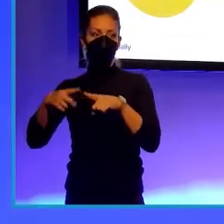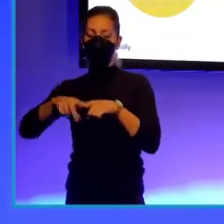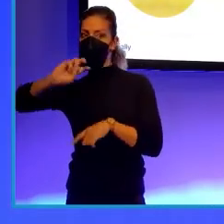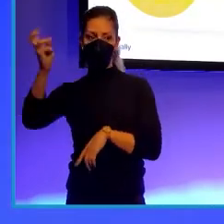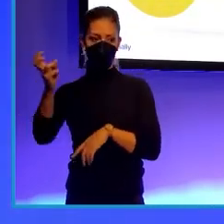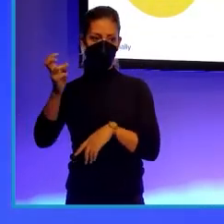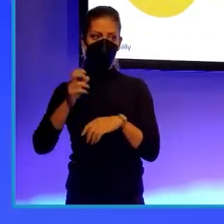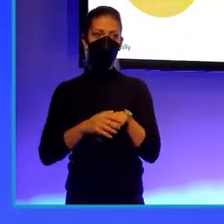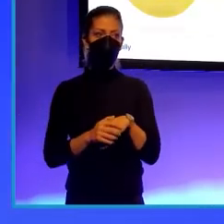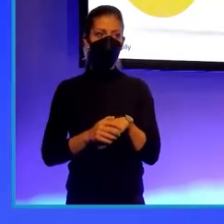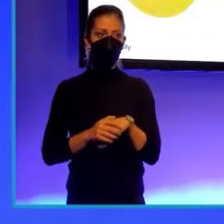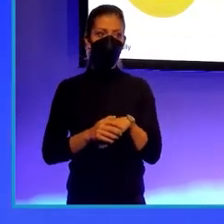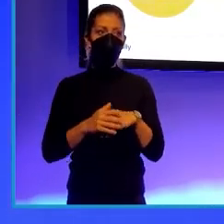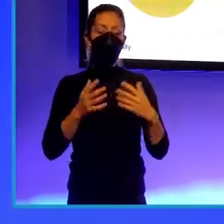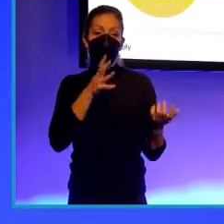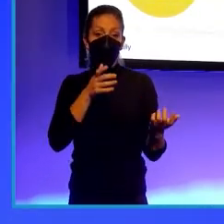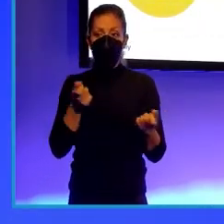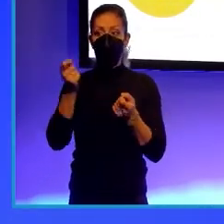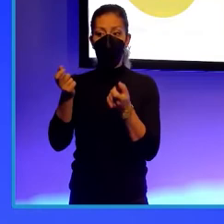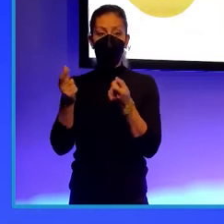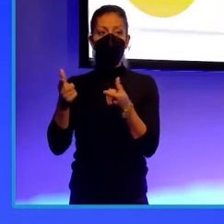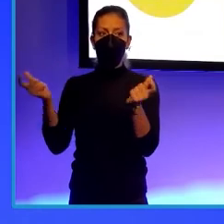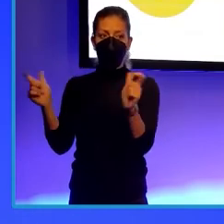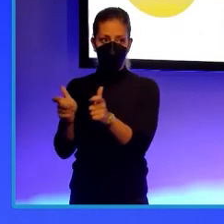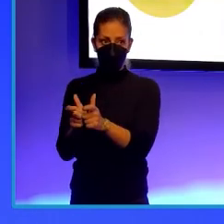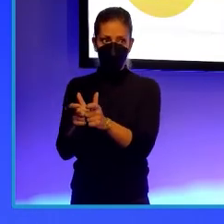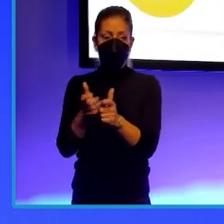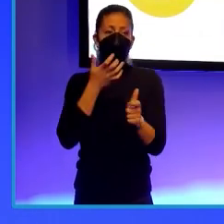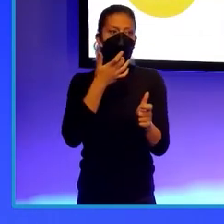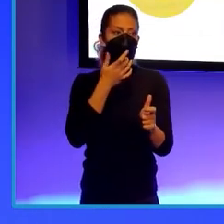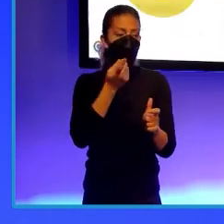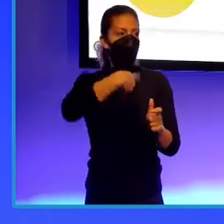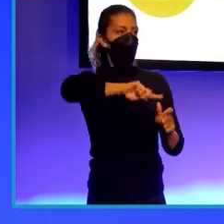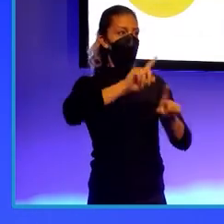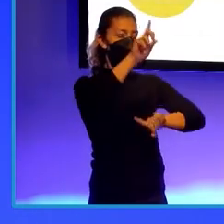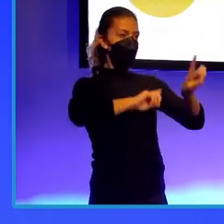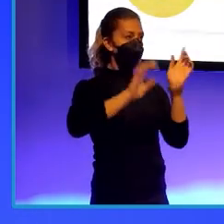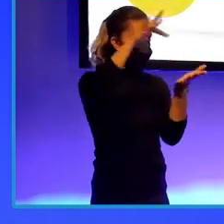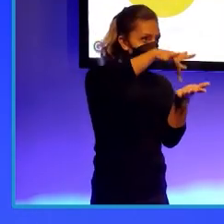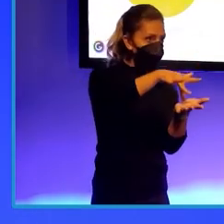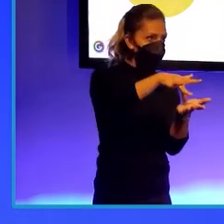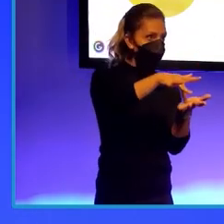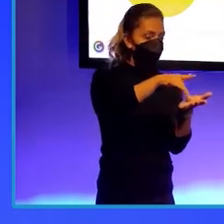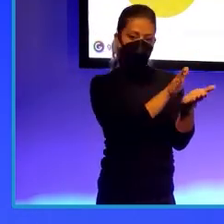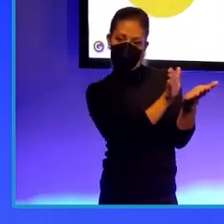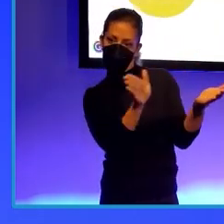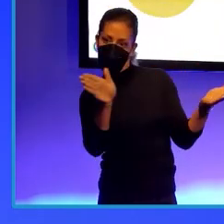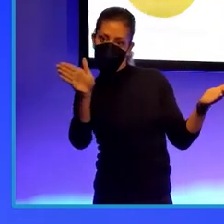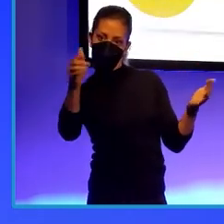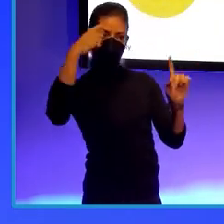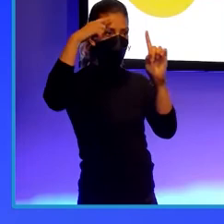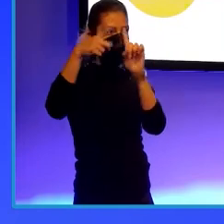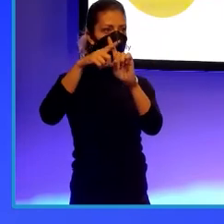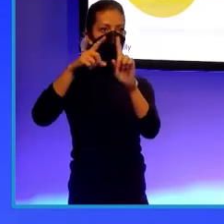replicarlo en la tecnología cuando encontramos un problema buscamos otra vía para resolverlo igual no lo